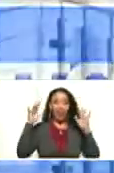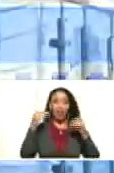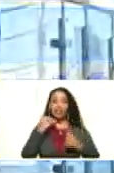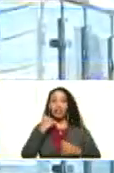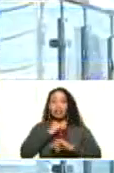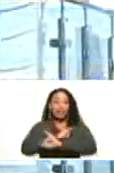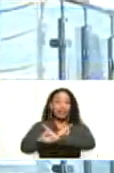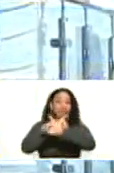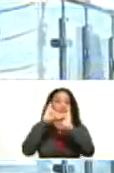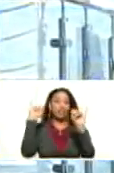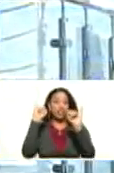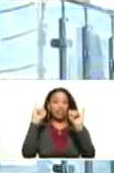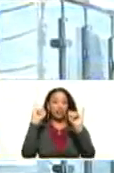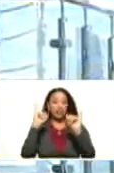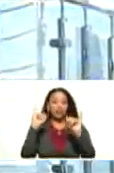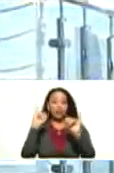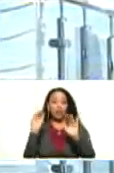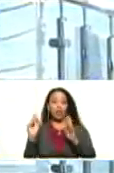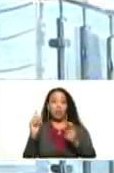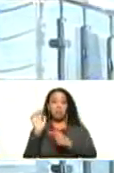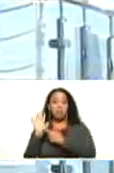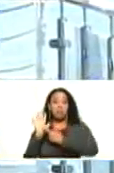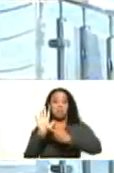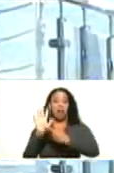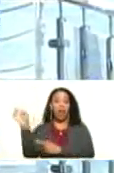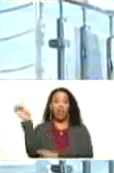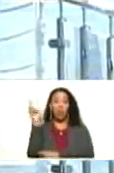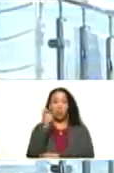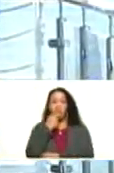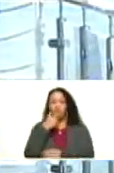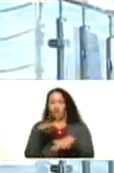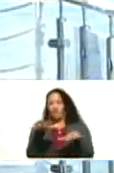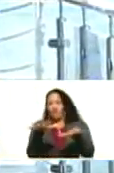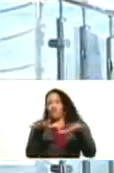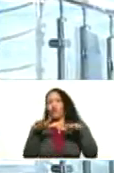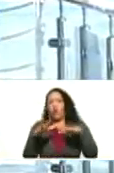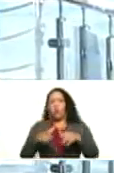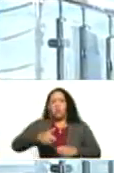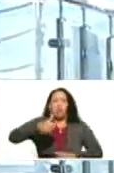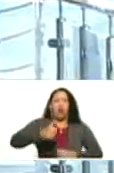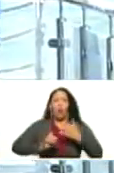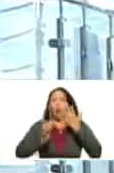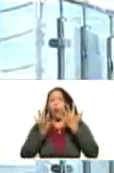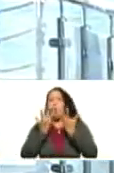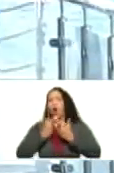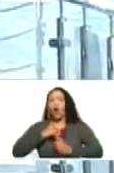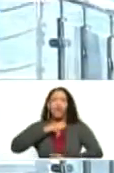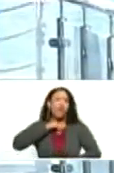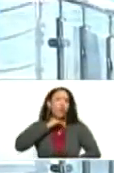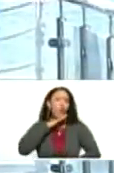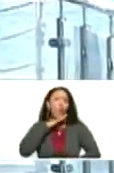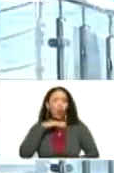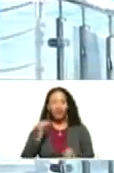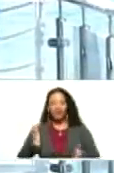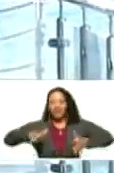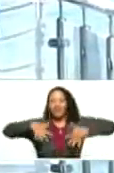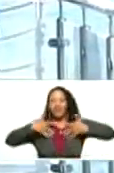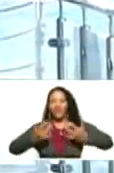terminar pusieron a Venezuela más bella, más colorida, más alegre.